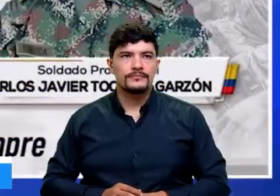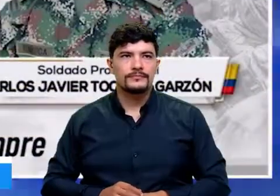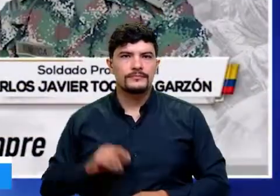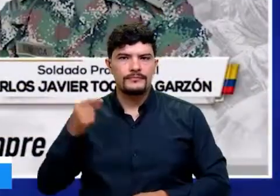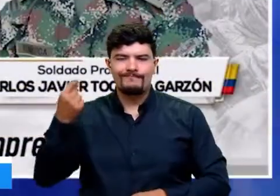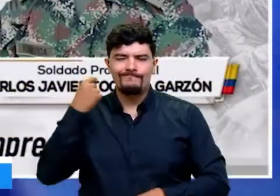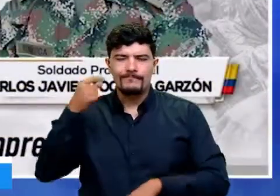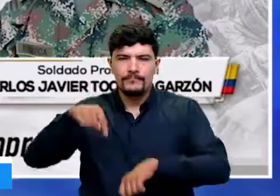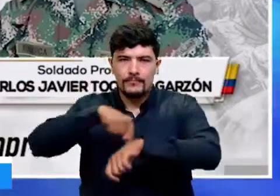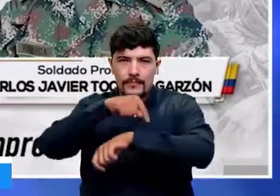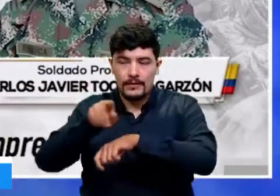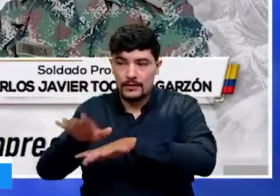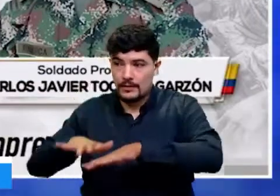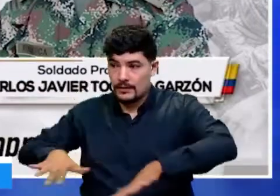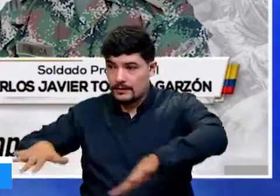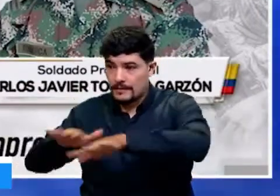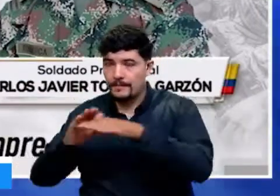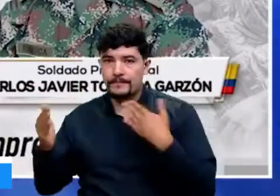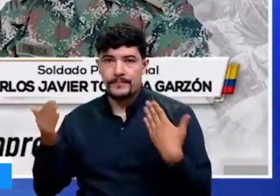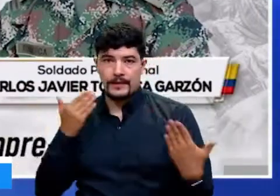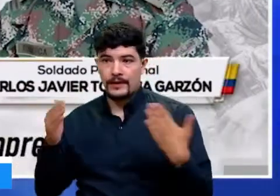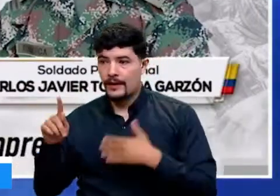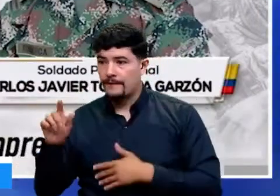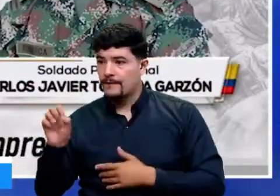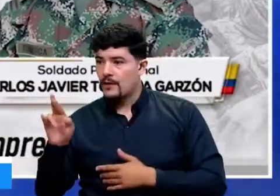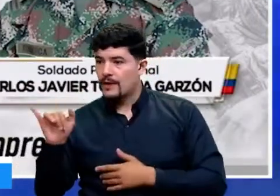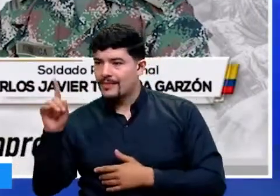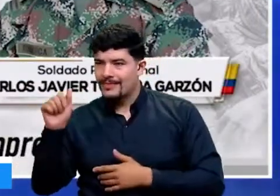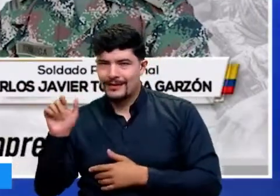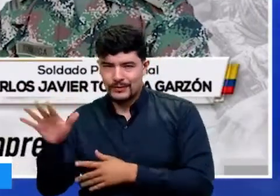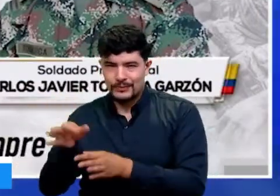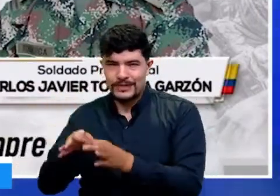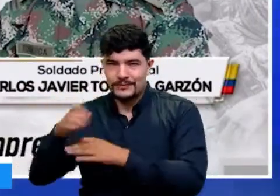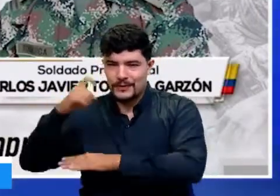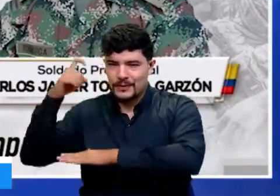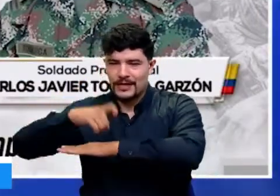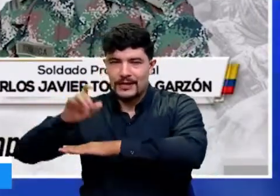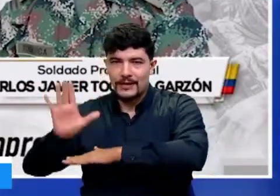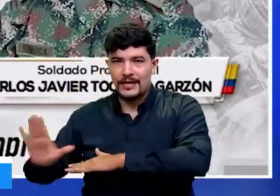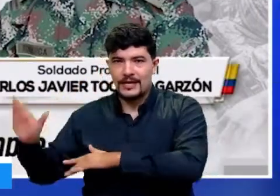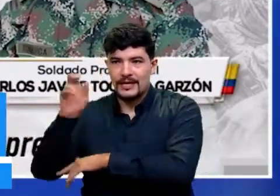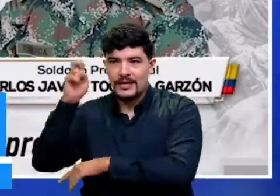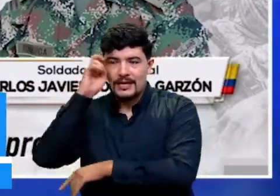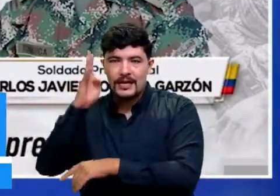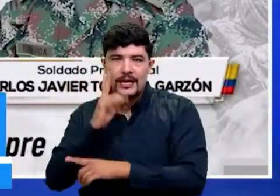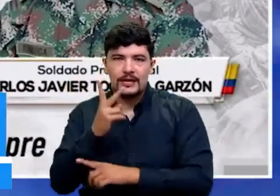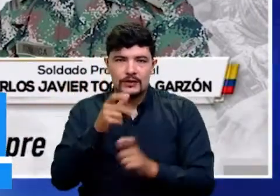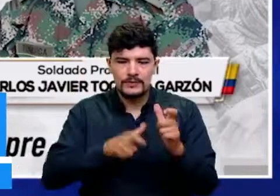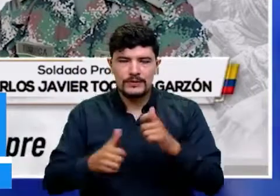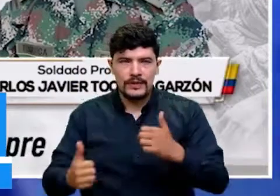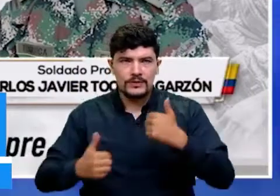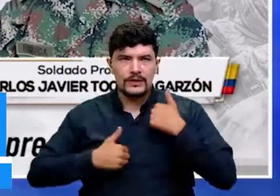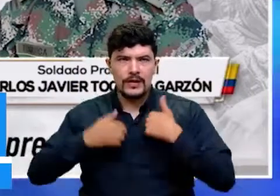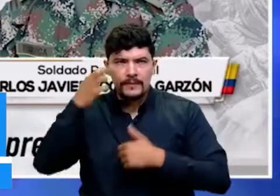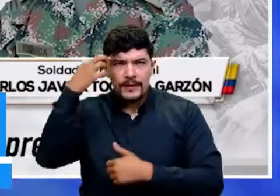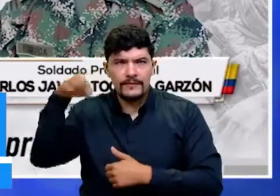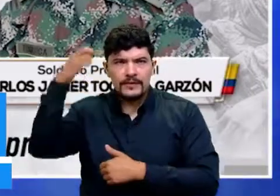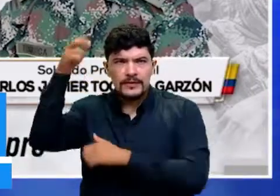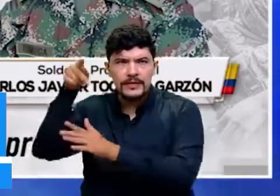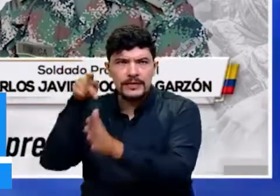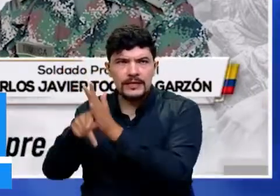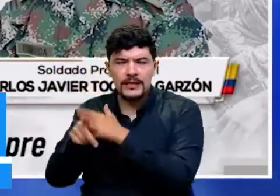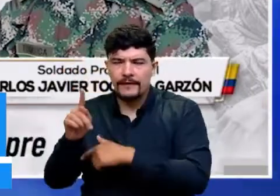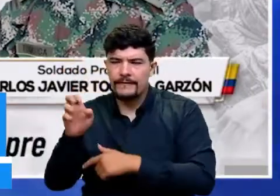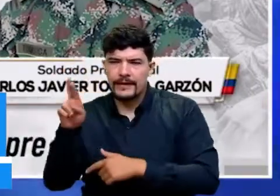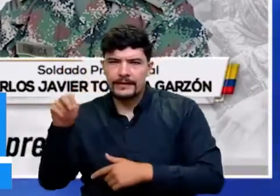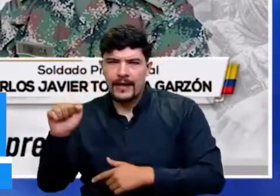En las últimas horas, en la vereda La Florida del municipio de Tibú Norte de Santander, fueron asesinados dos soldados profesionales identificados como Fernando Aragones